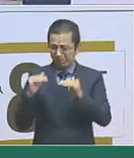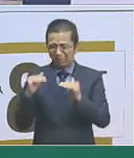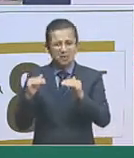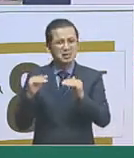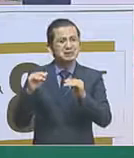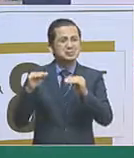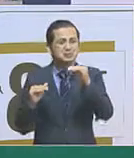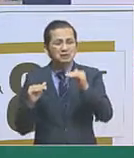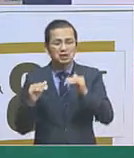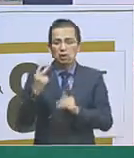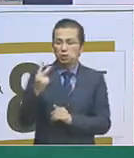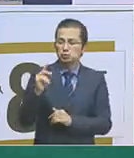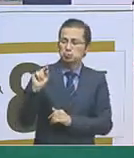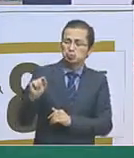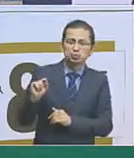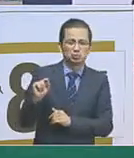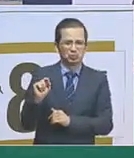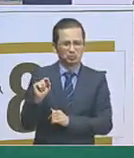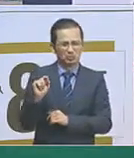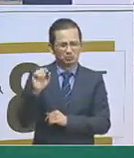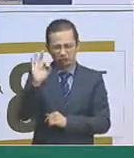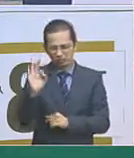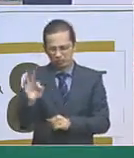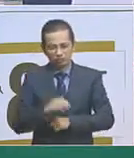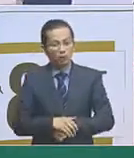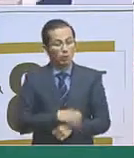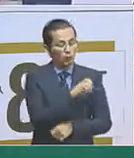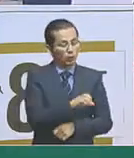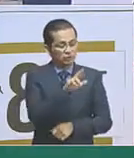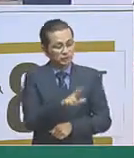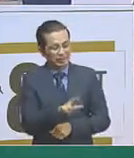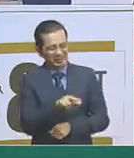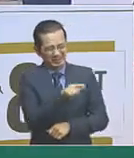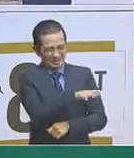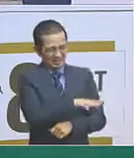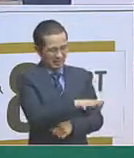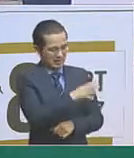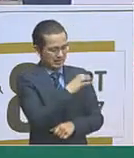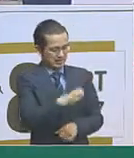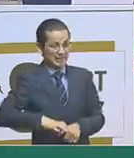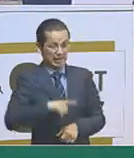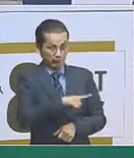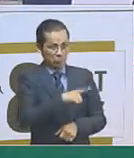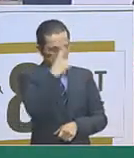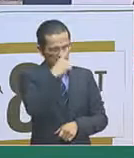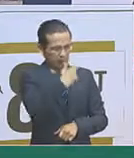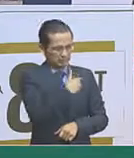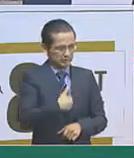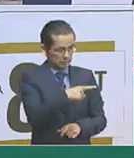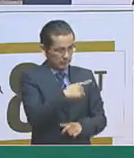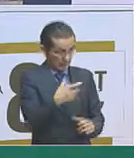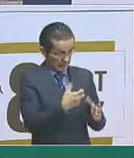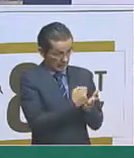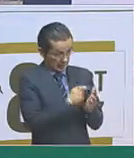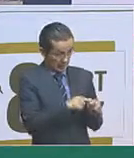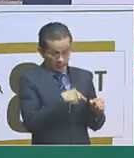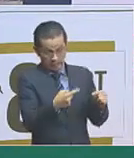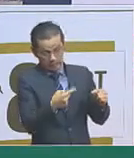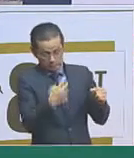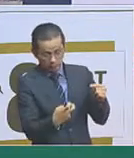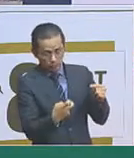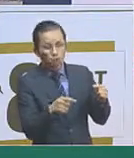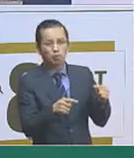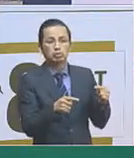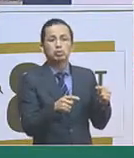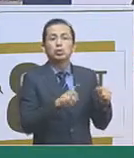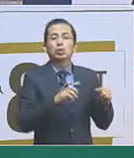en costa rica por ejemplo la diferencia entre el candidato presidencial ganador y su oponente más cercano fue de